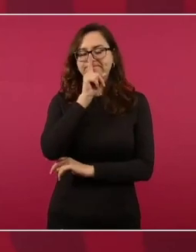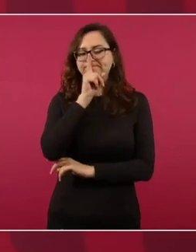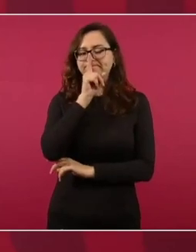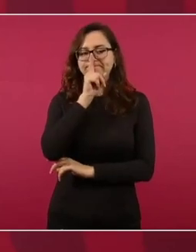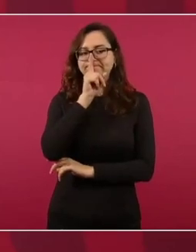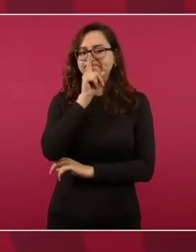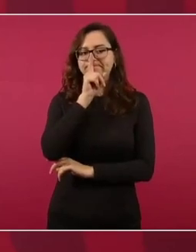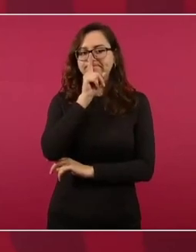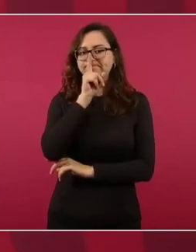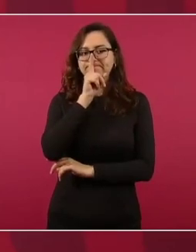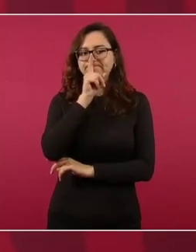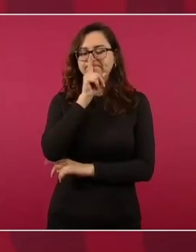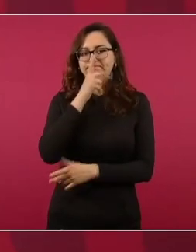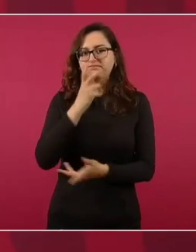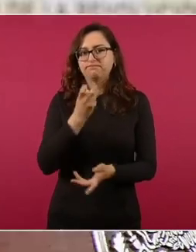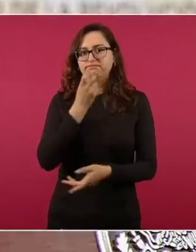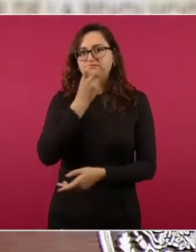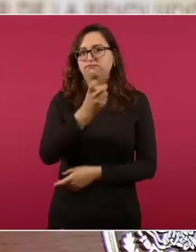haya invasión